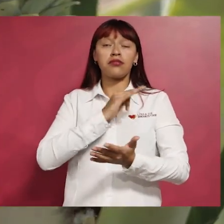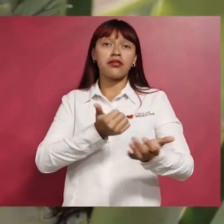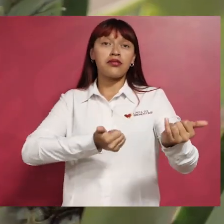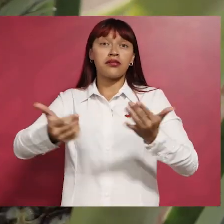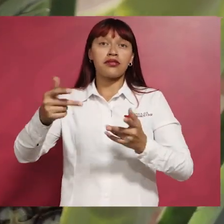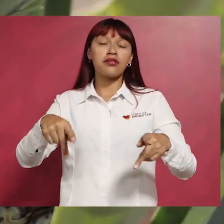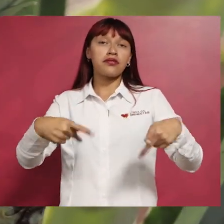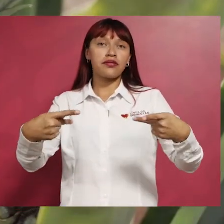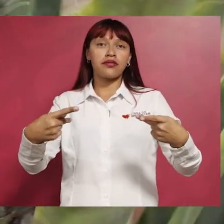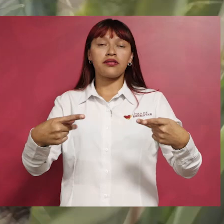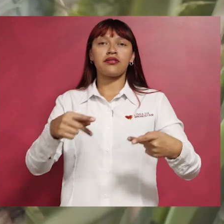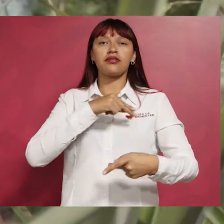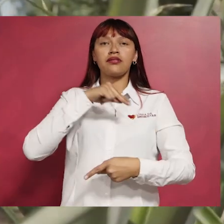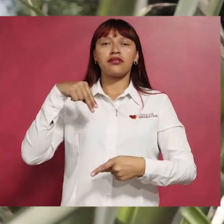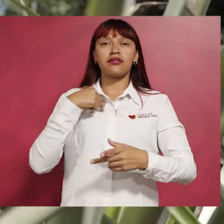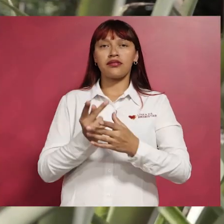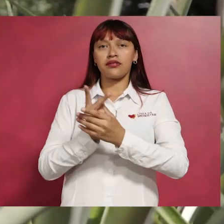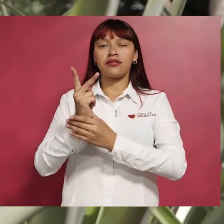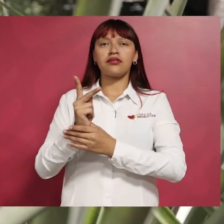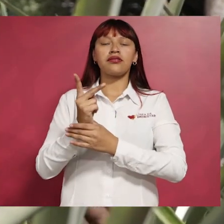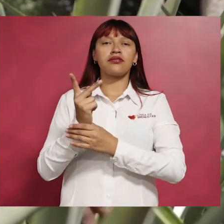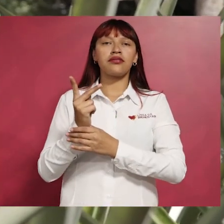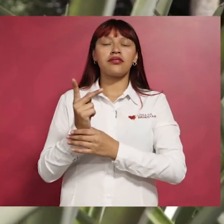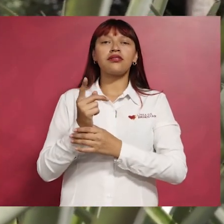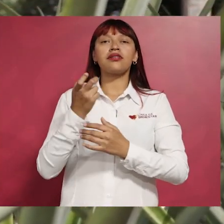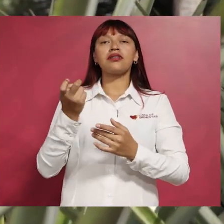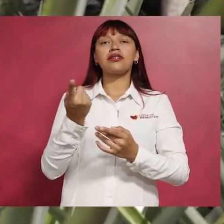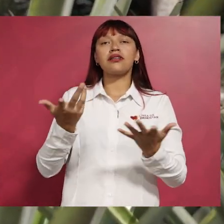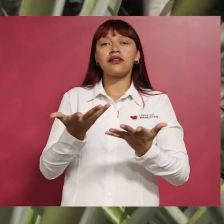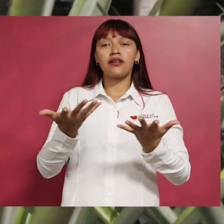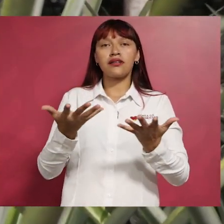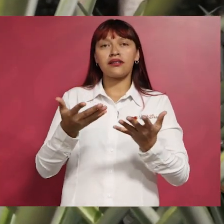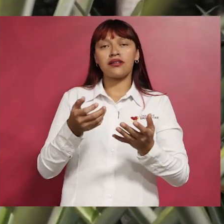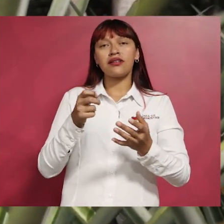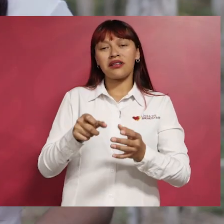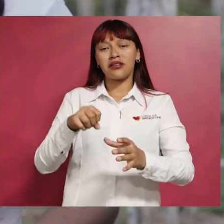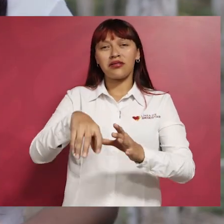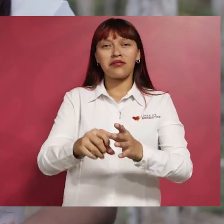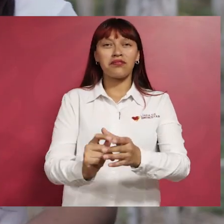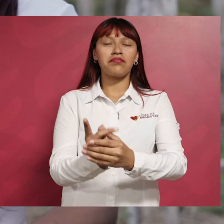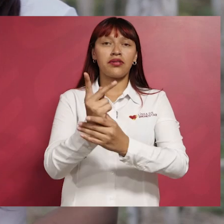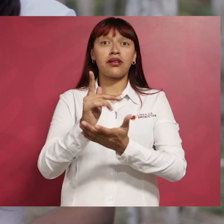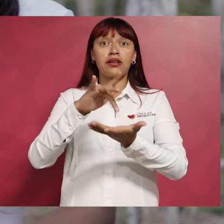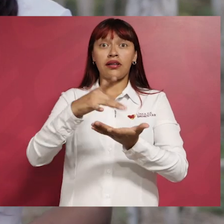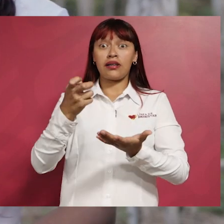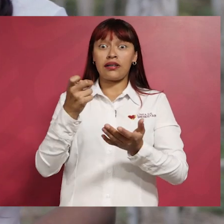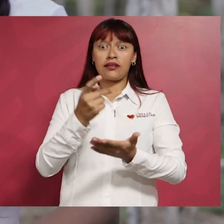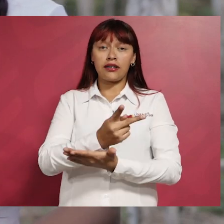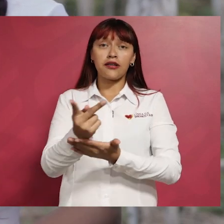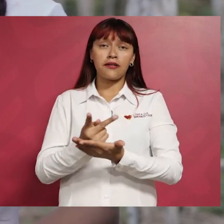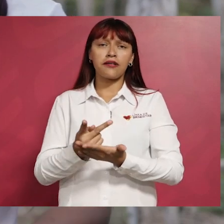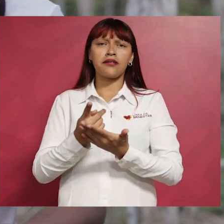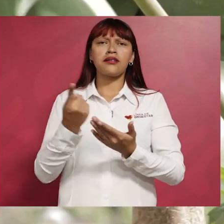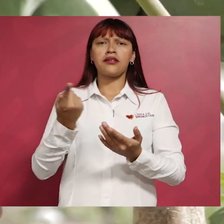vender nuestros productos, lo que viene siendo, lo que tengamos en producción. Gracias a este programa al